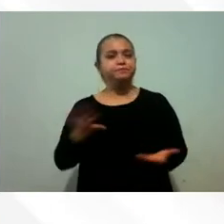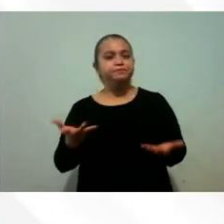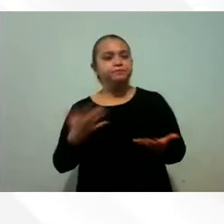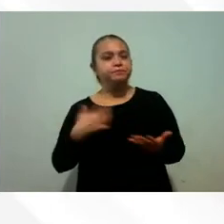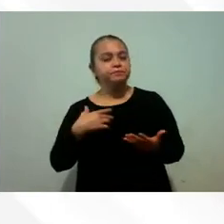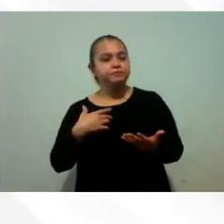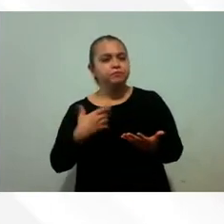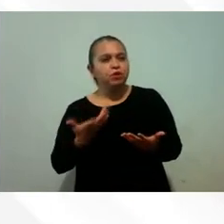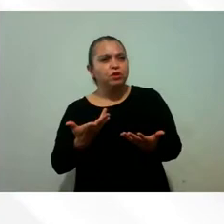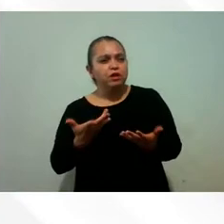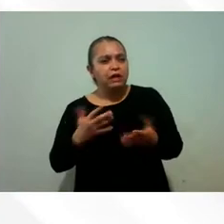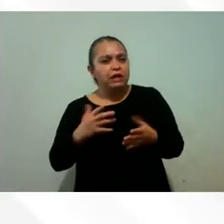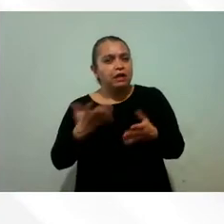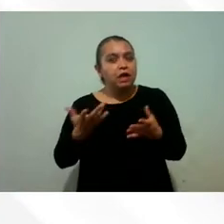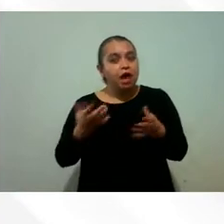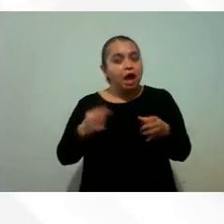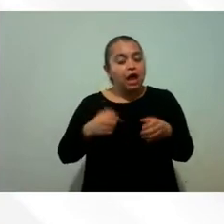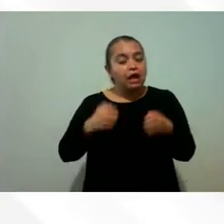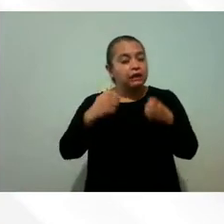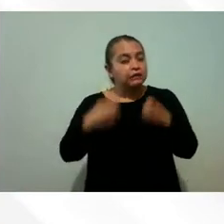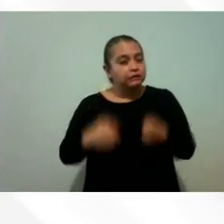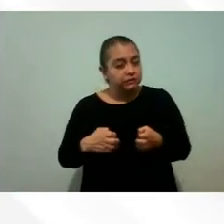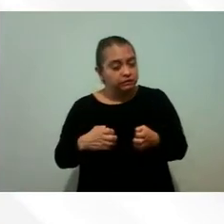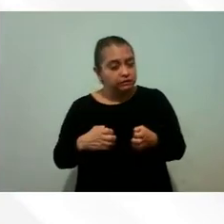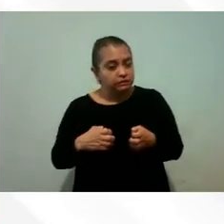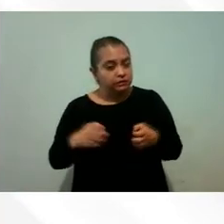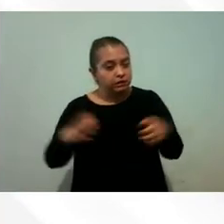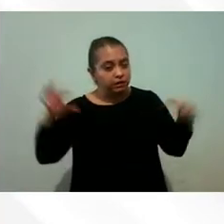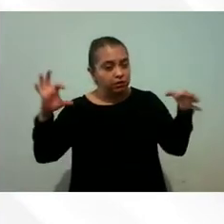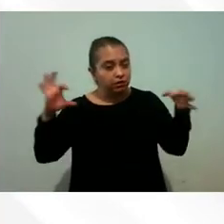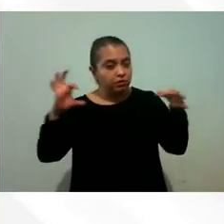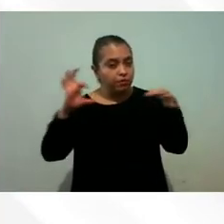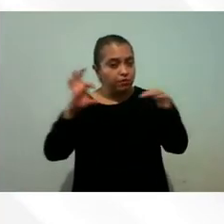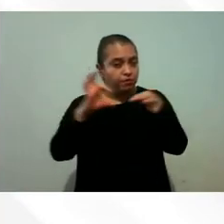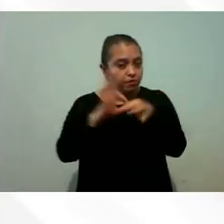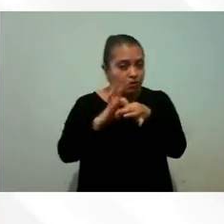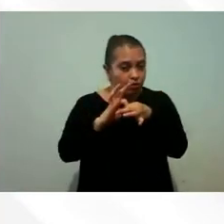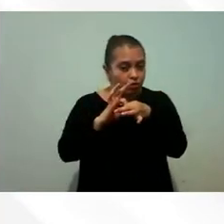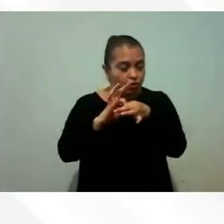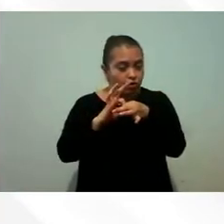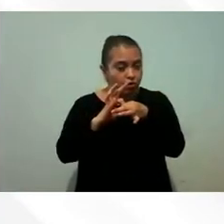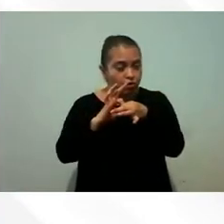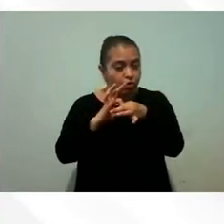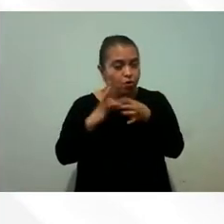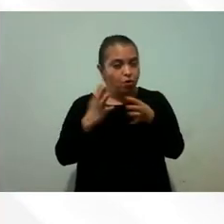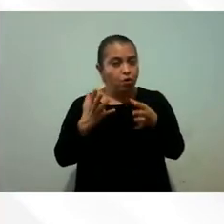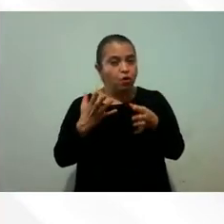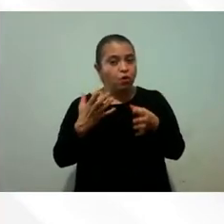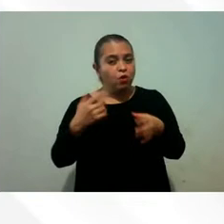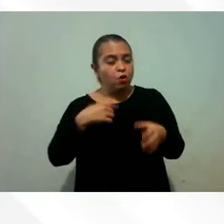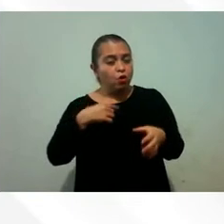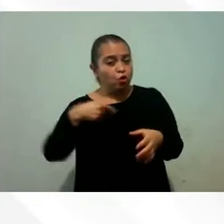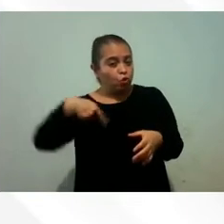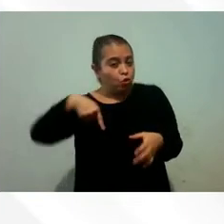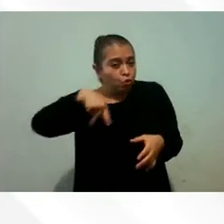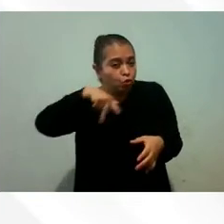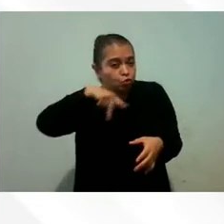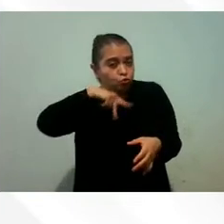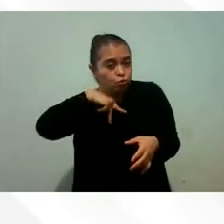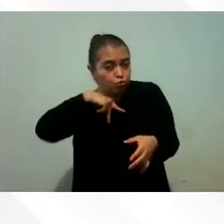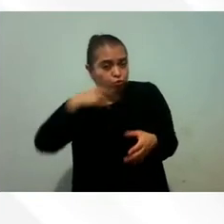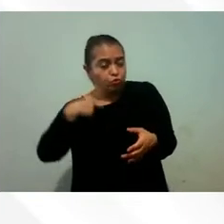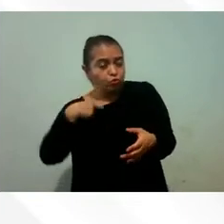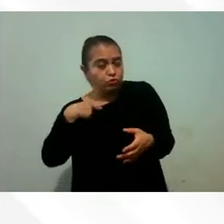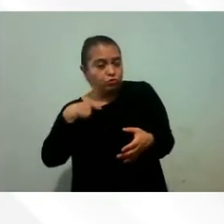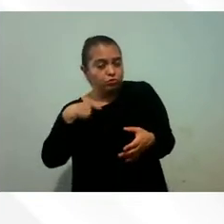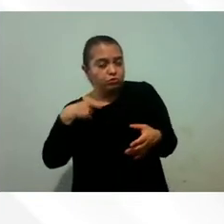hacen presentes cuando se establece el vínculo afectivo? ¿Cómo nos sentimos cuando realmente estamos abrazados y cobijados por